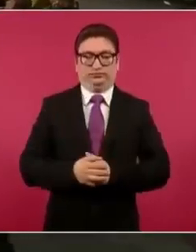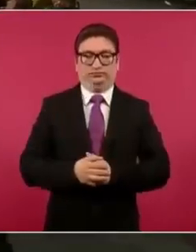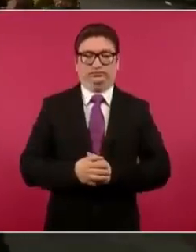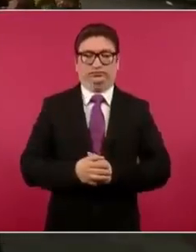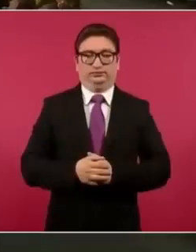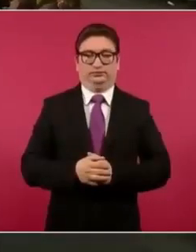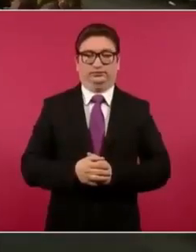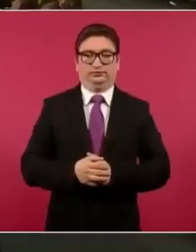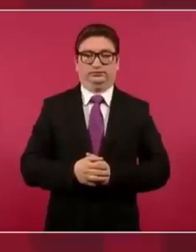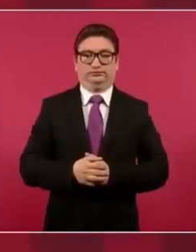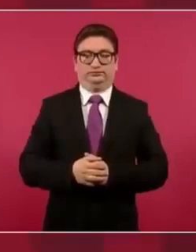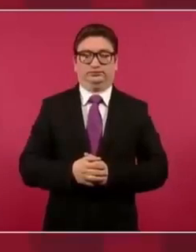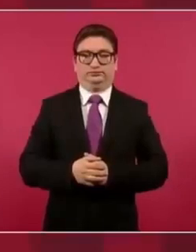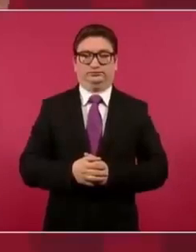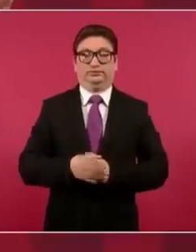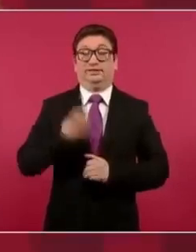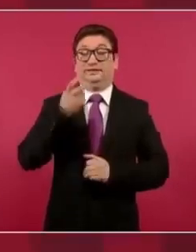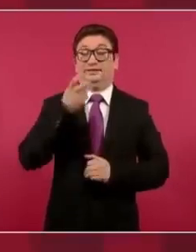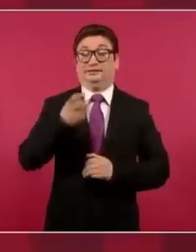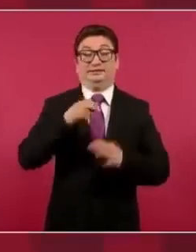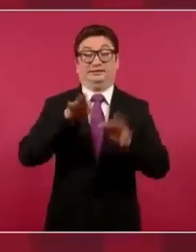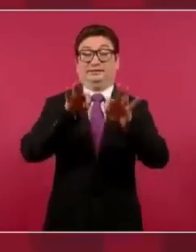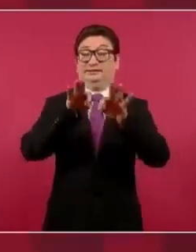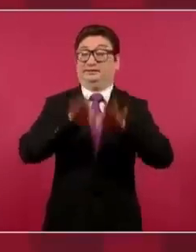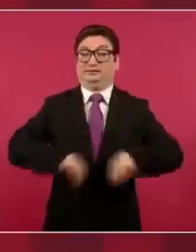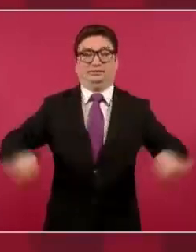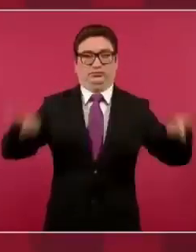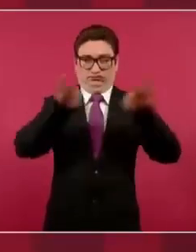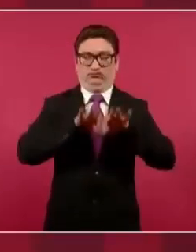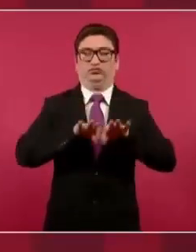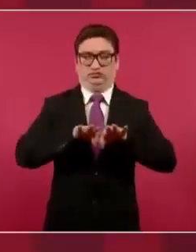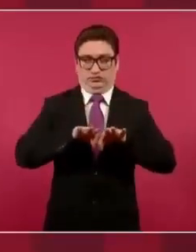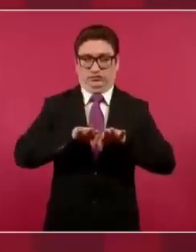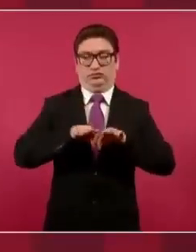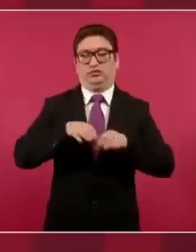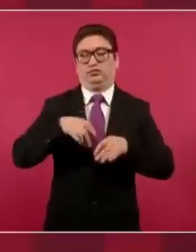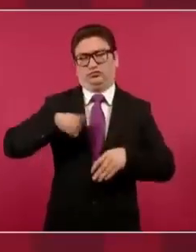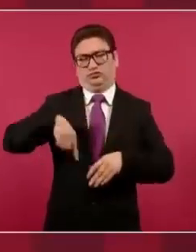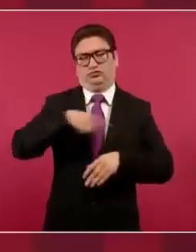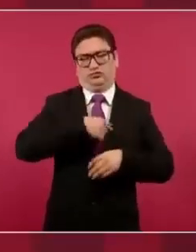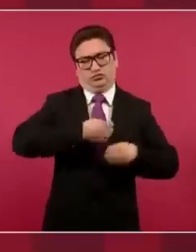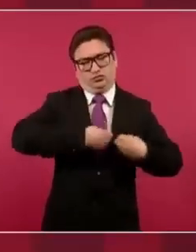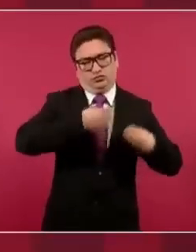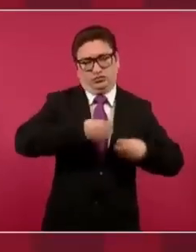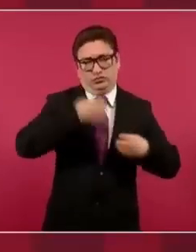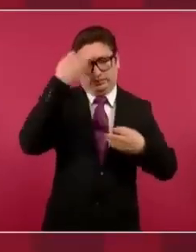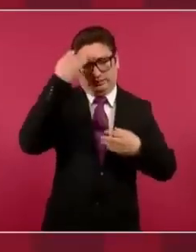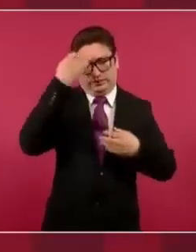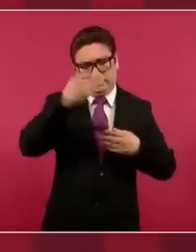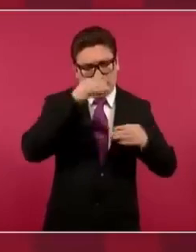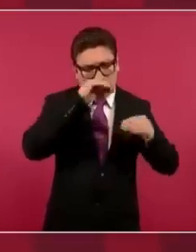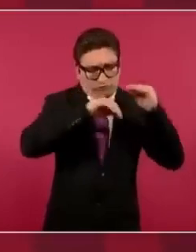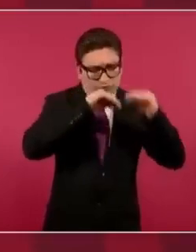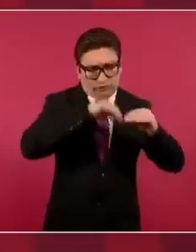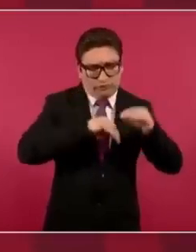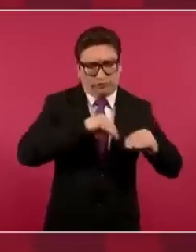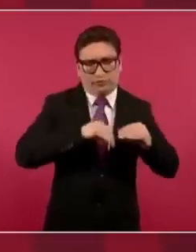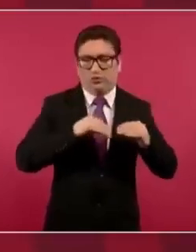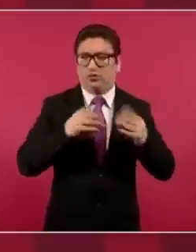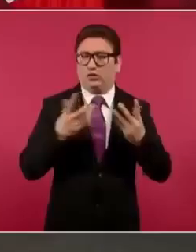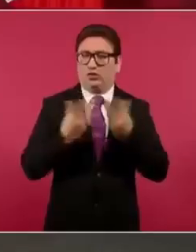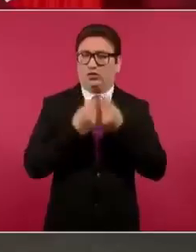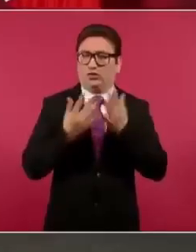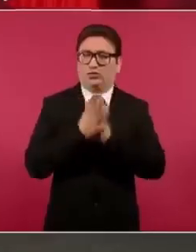Eso es muy importante, nos ha llevado tiempo, lo estamos haciendo con la participación